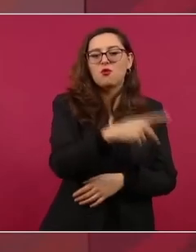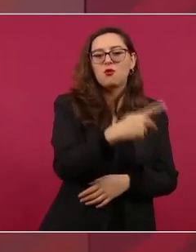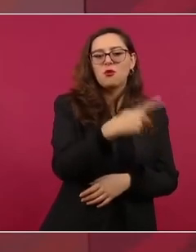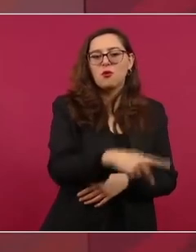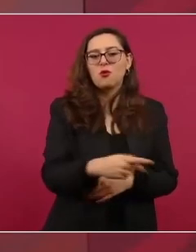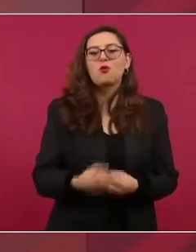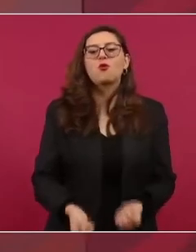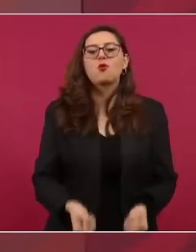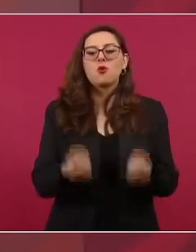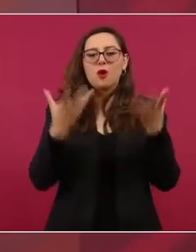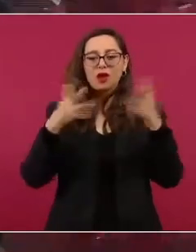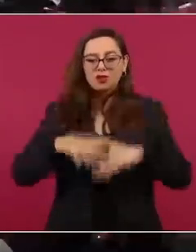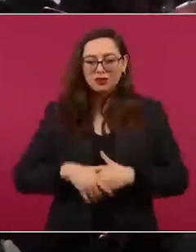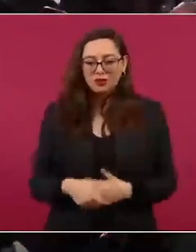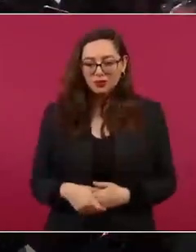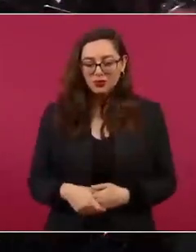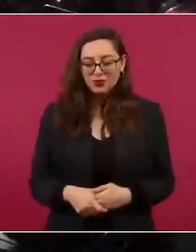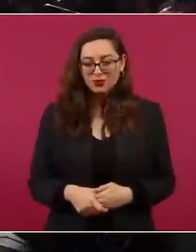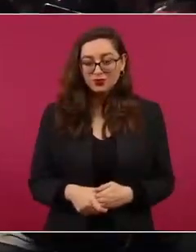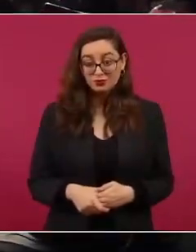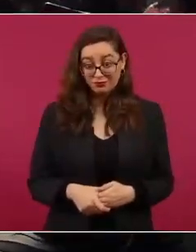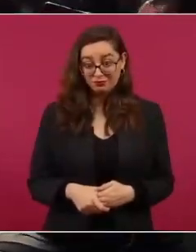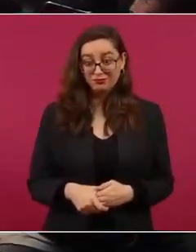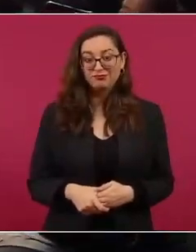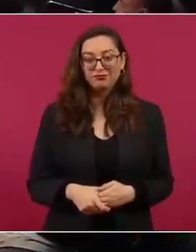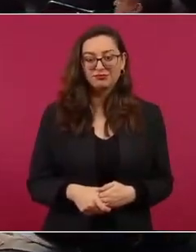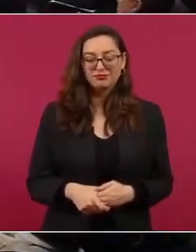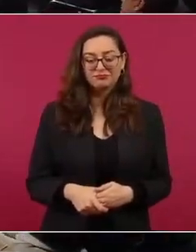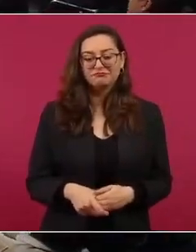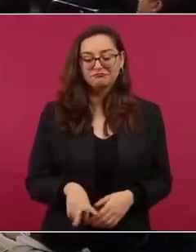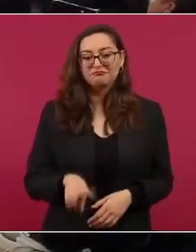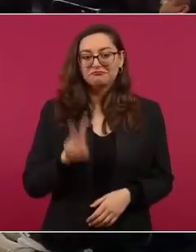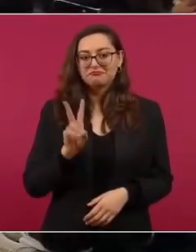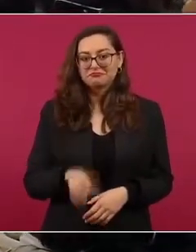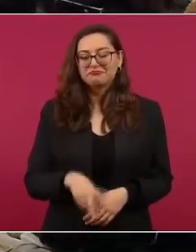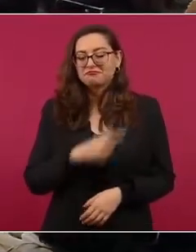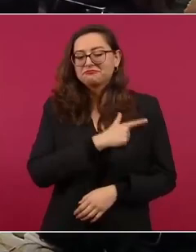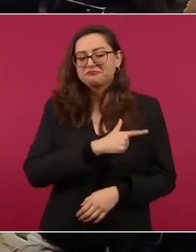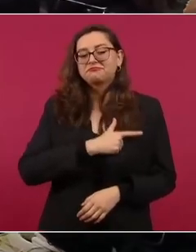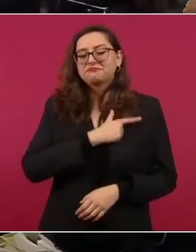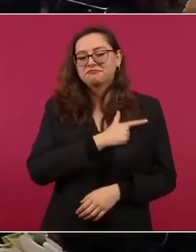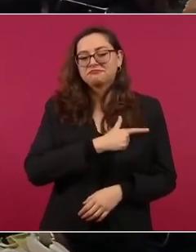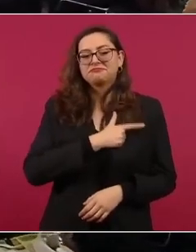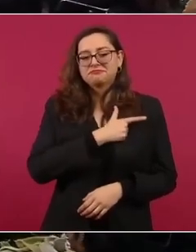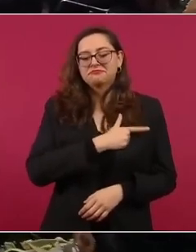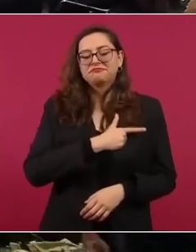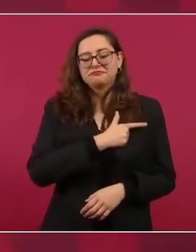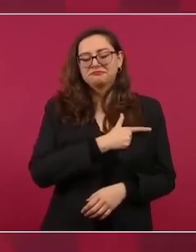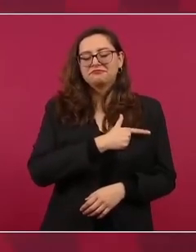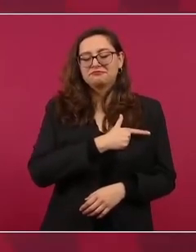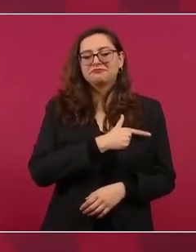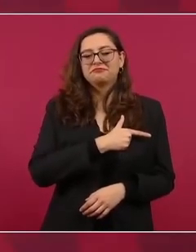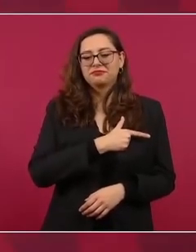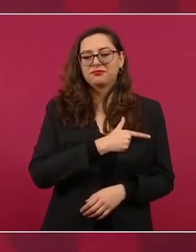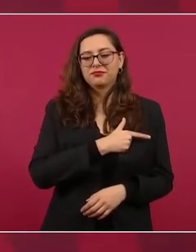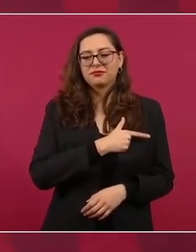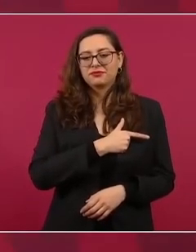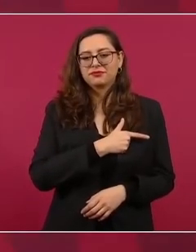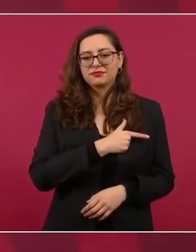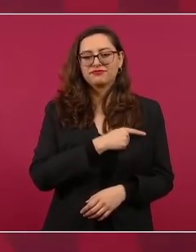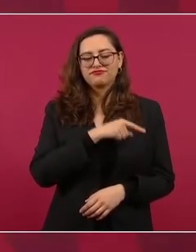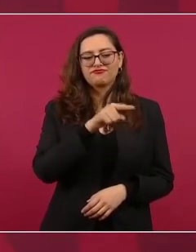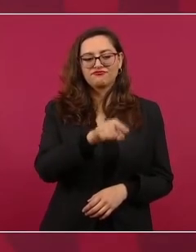de una parte. Y además me dio gusto también que Daniel Servige